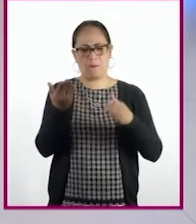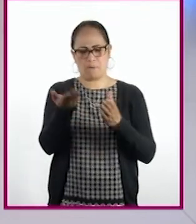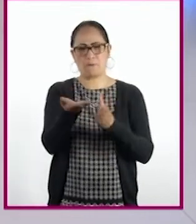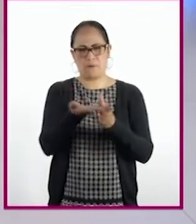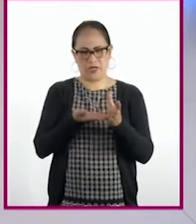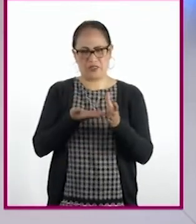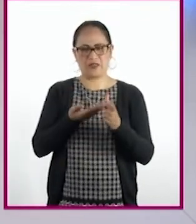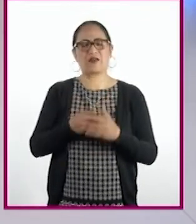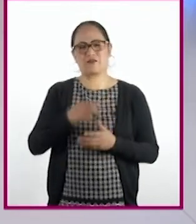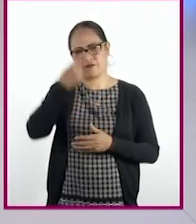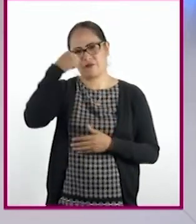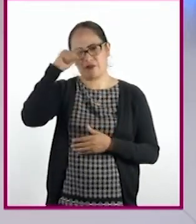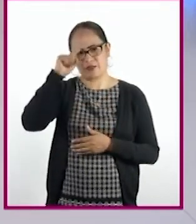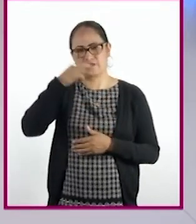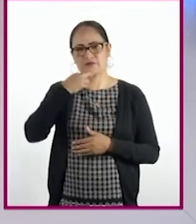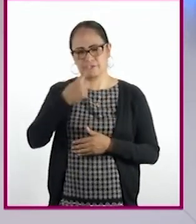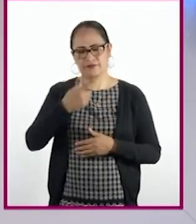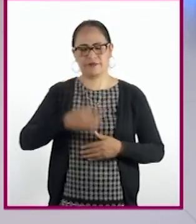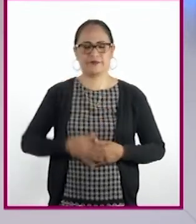sencillo.